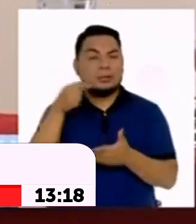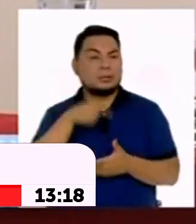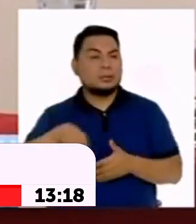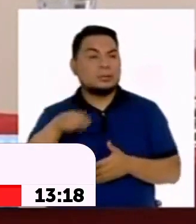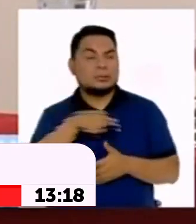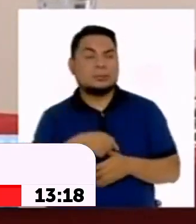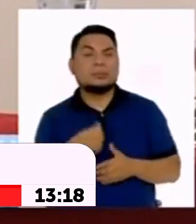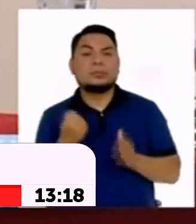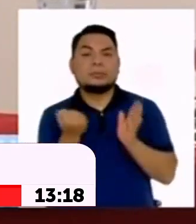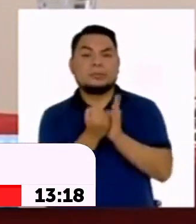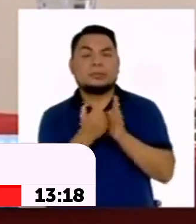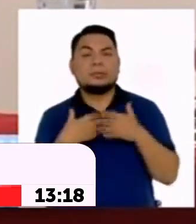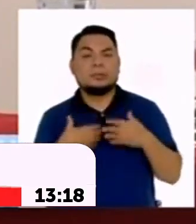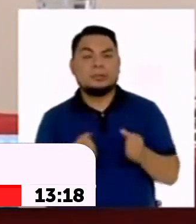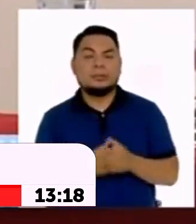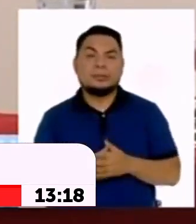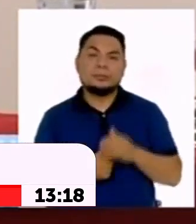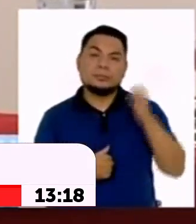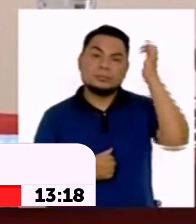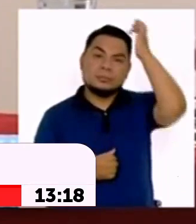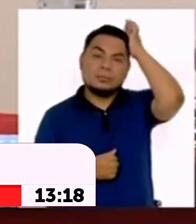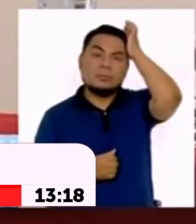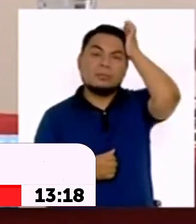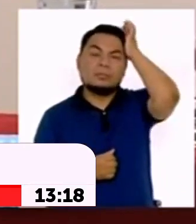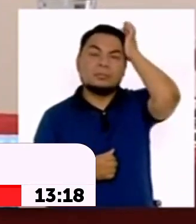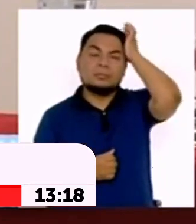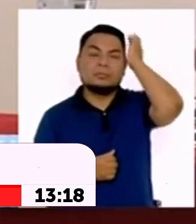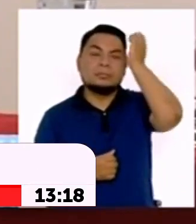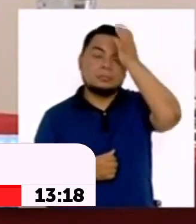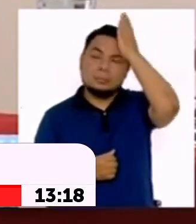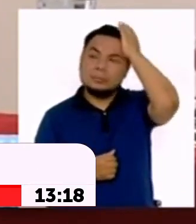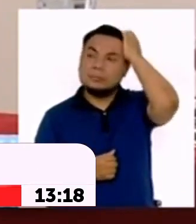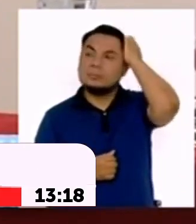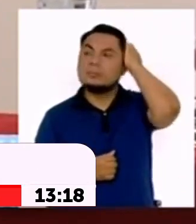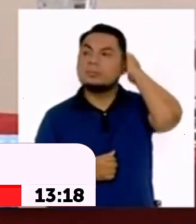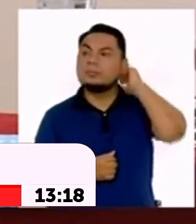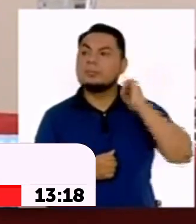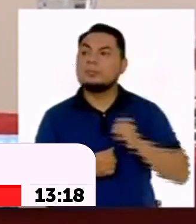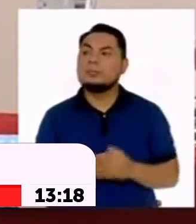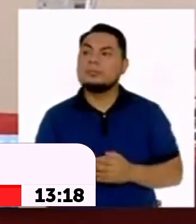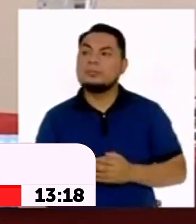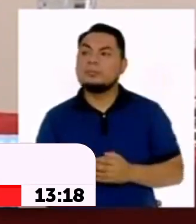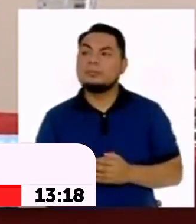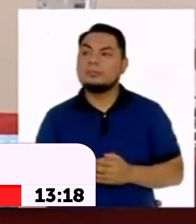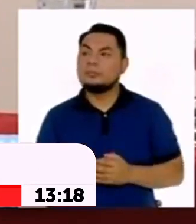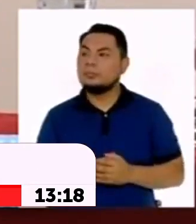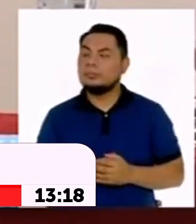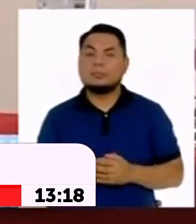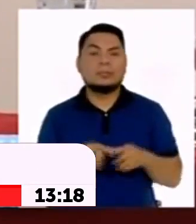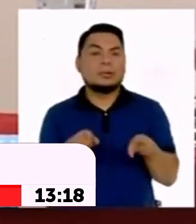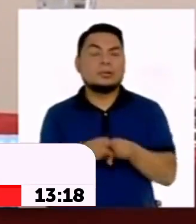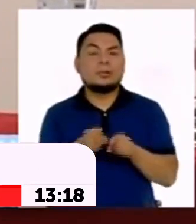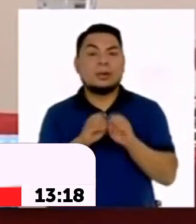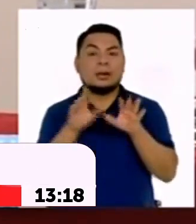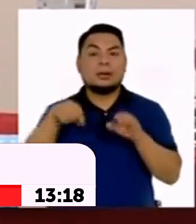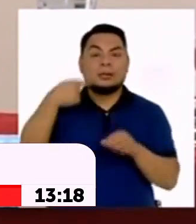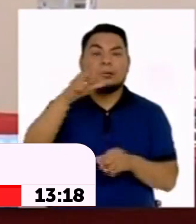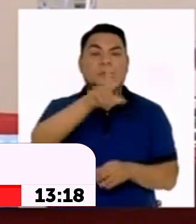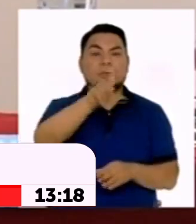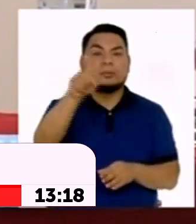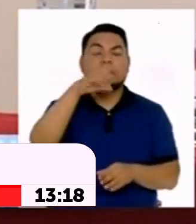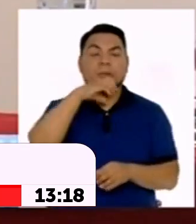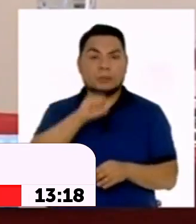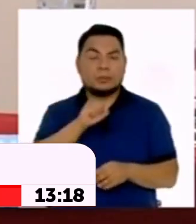Sanitaria Nacional. Asimismo, se establece a nivel nacional los días 31